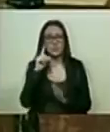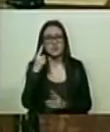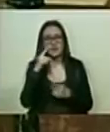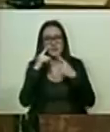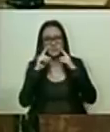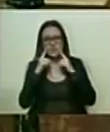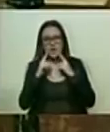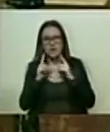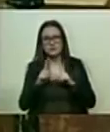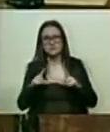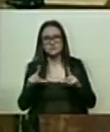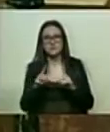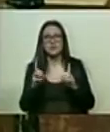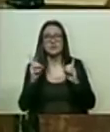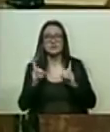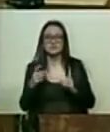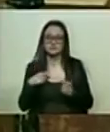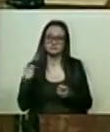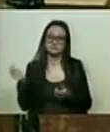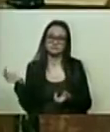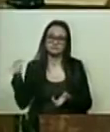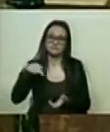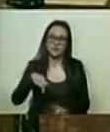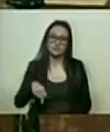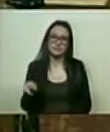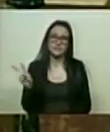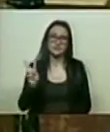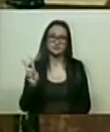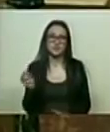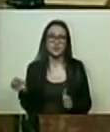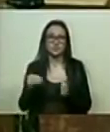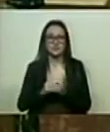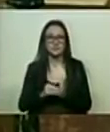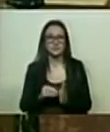en su habitación, decidió, me regreso a mi país, y se regresó.